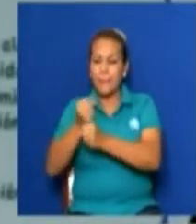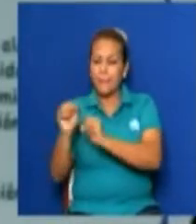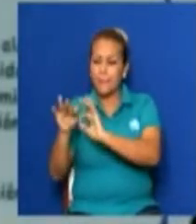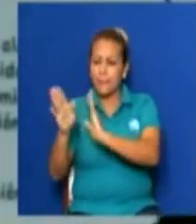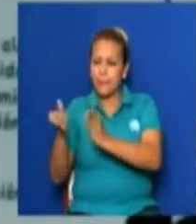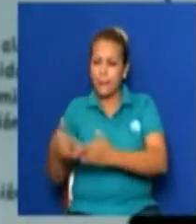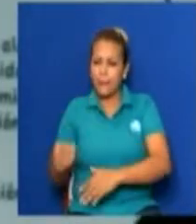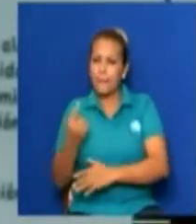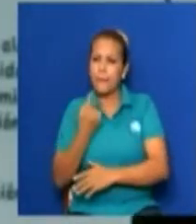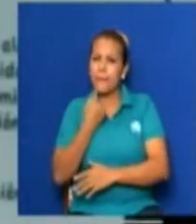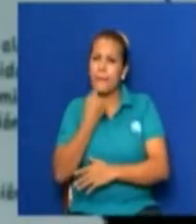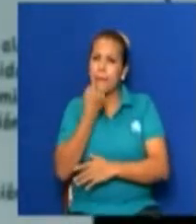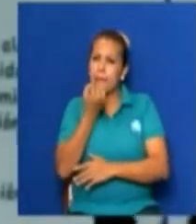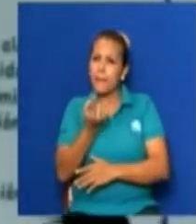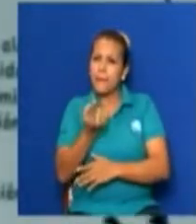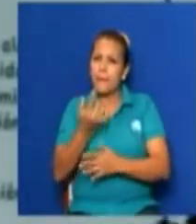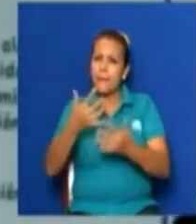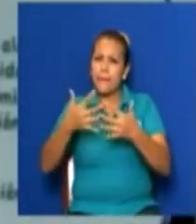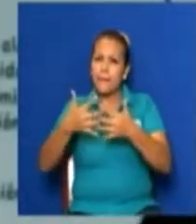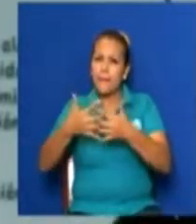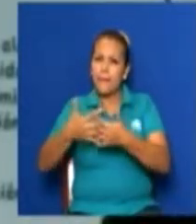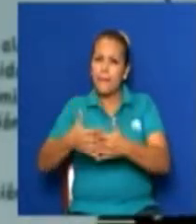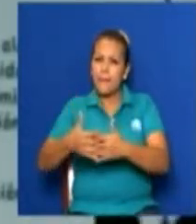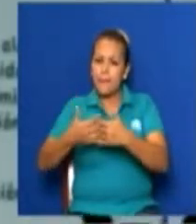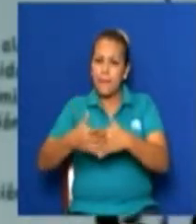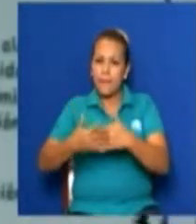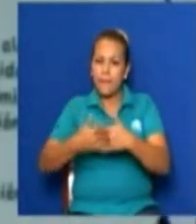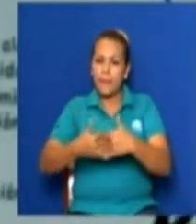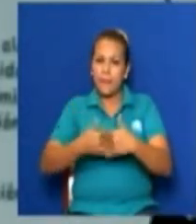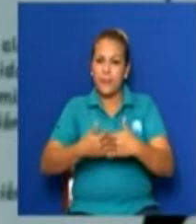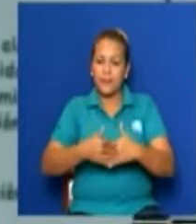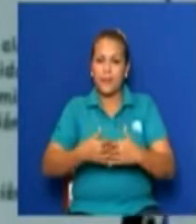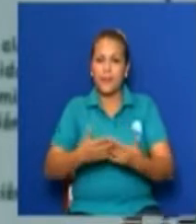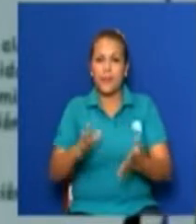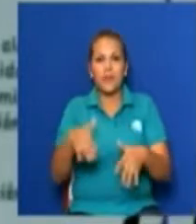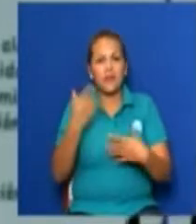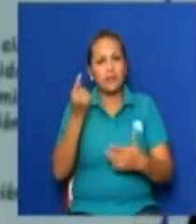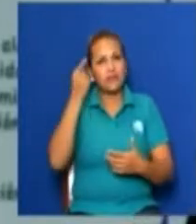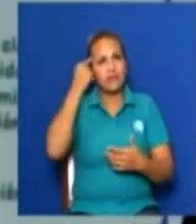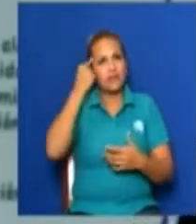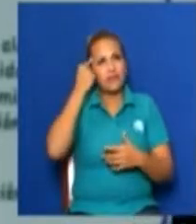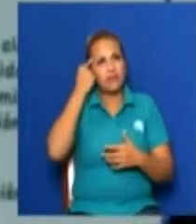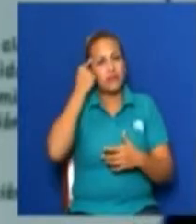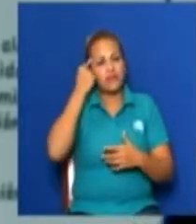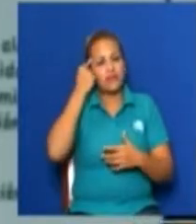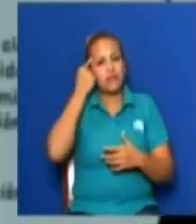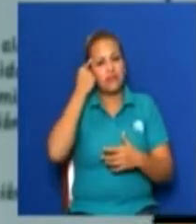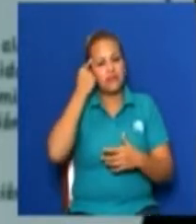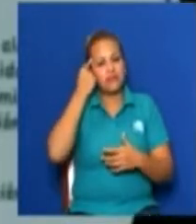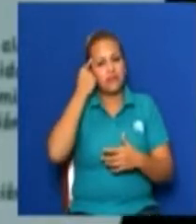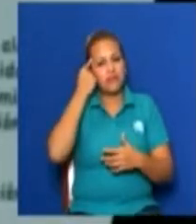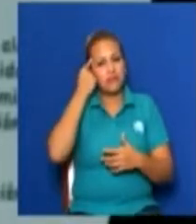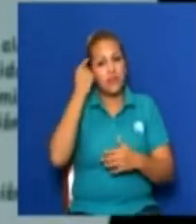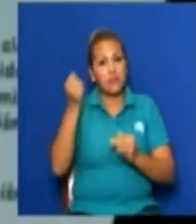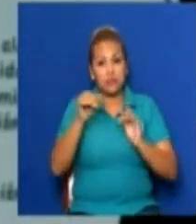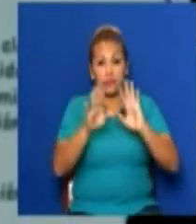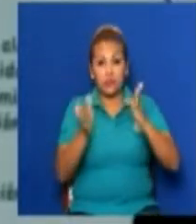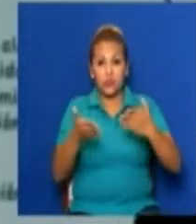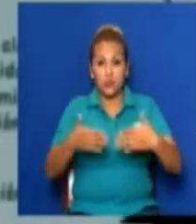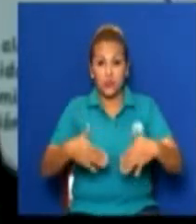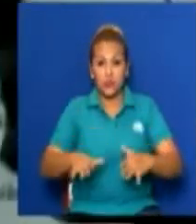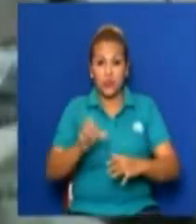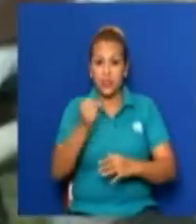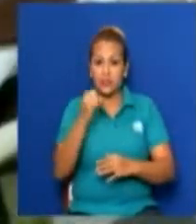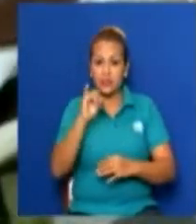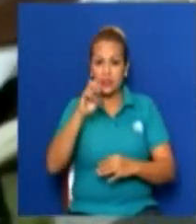empresa en un análisis, en una reflexión con mujeres sindicalistas.